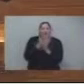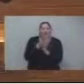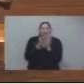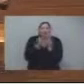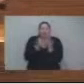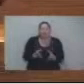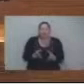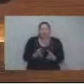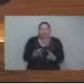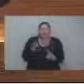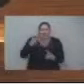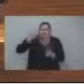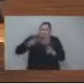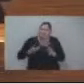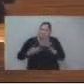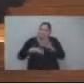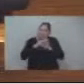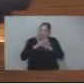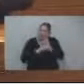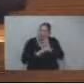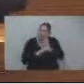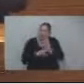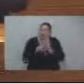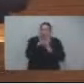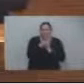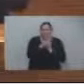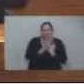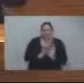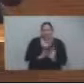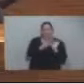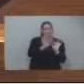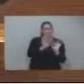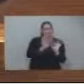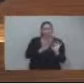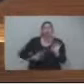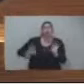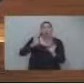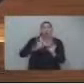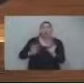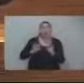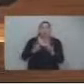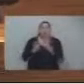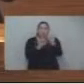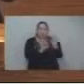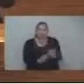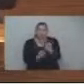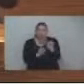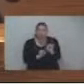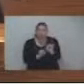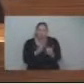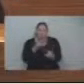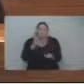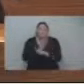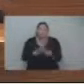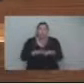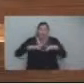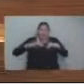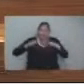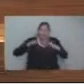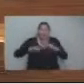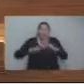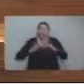de un privilegio, de una prerrogativa o de una protección. Y estamos hablando de una prerrogativa que tienen que tener los parlamentarios, que se ha